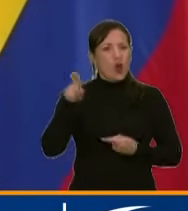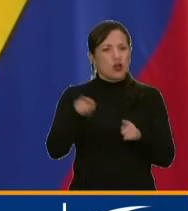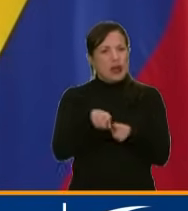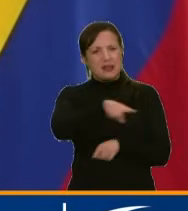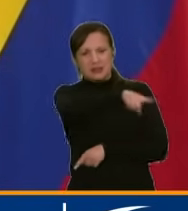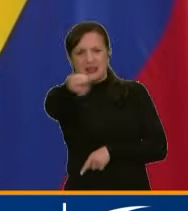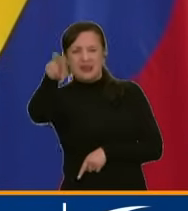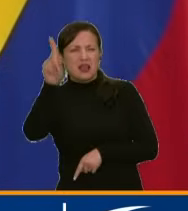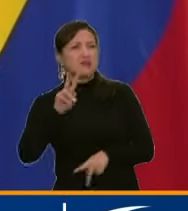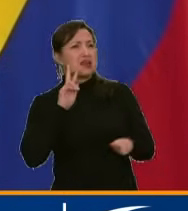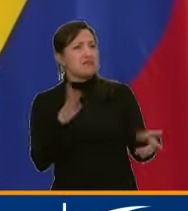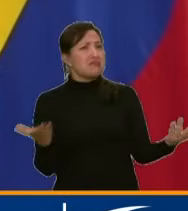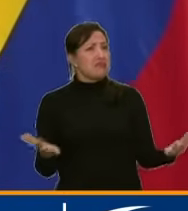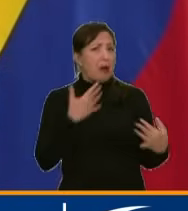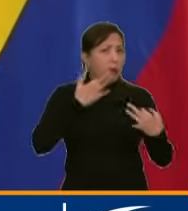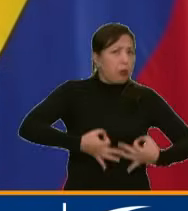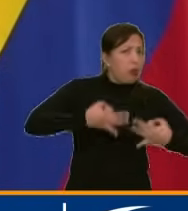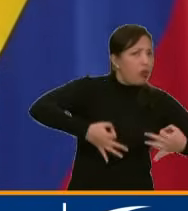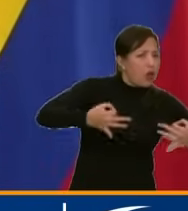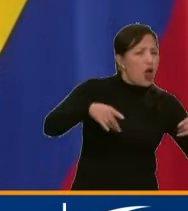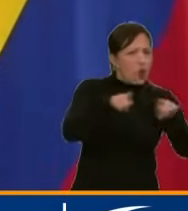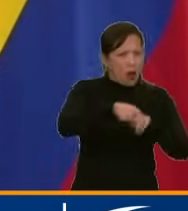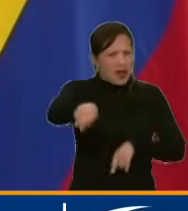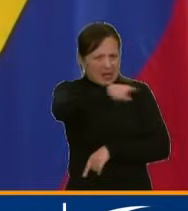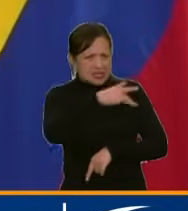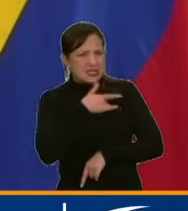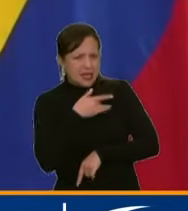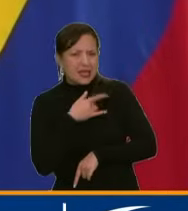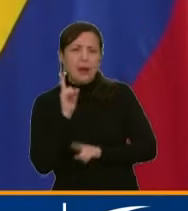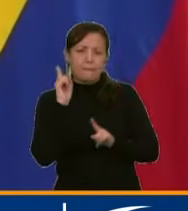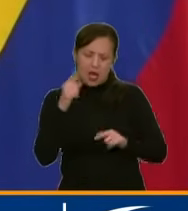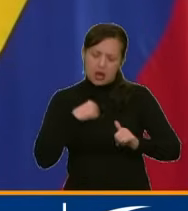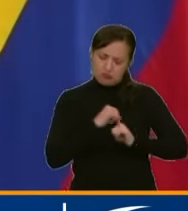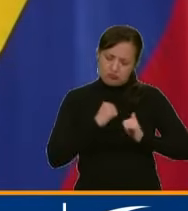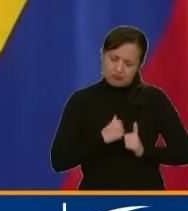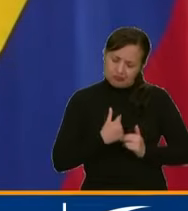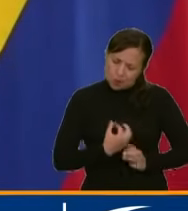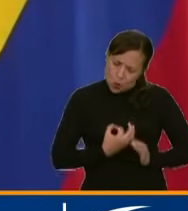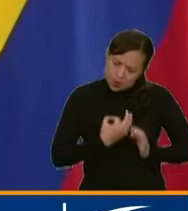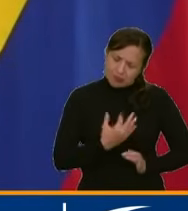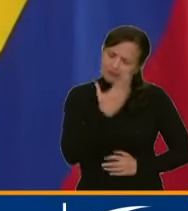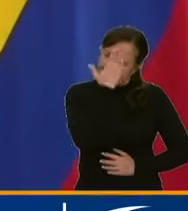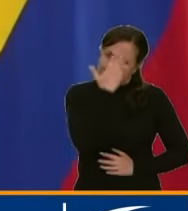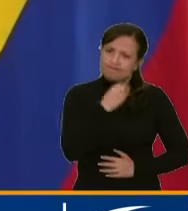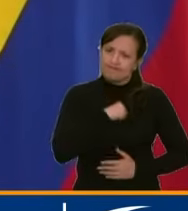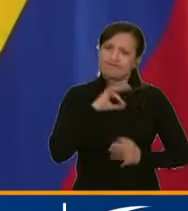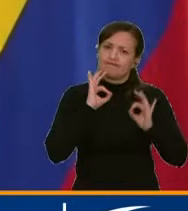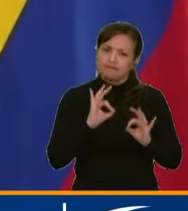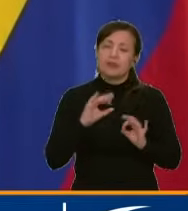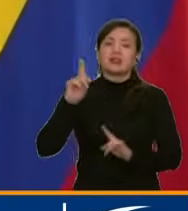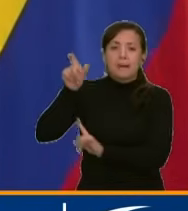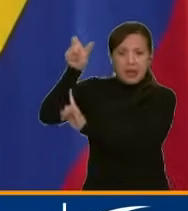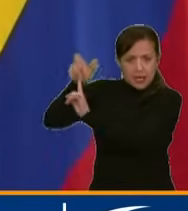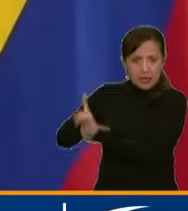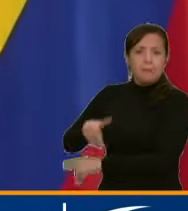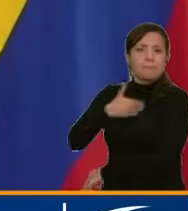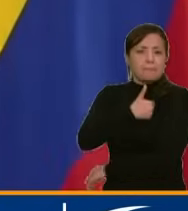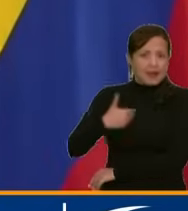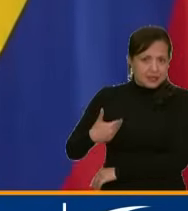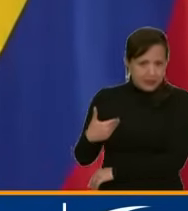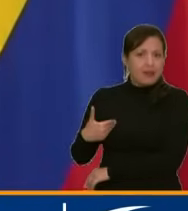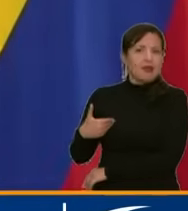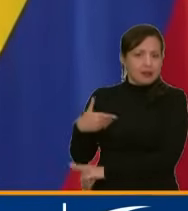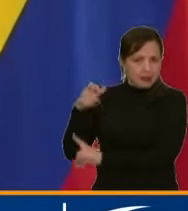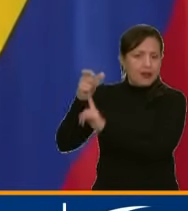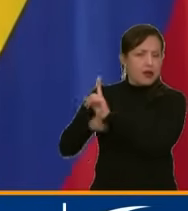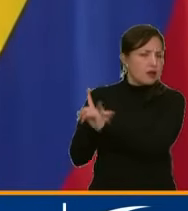rápidos ustedes, tenemos el corazón bien puesto. Lo tiene bien puesto nuestro presidente, que